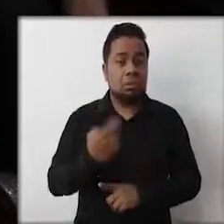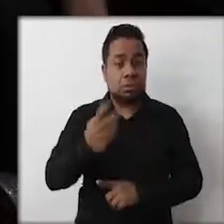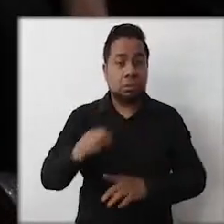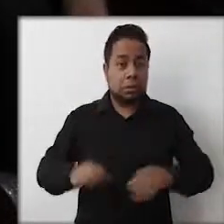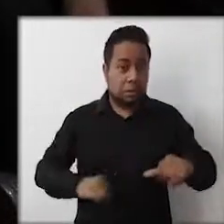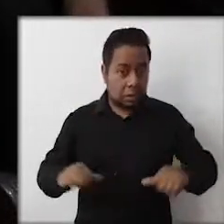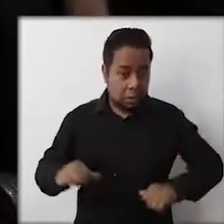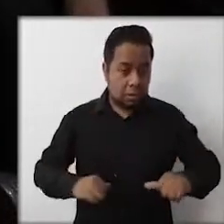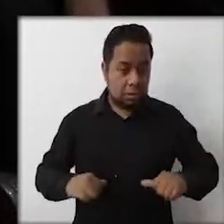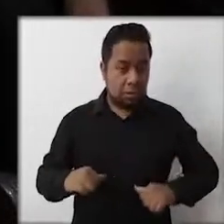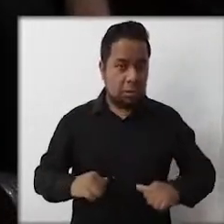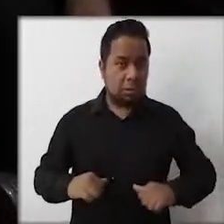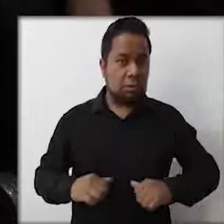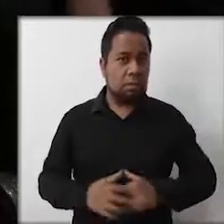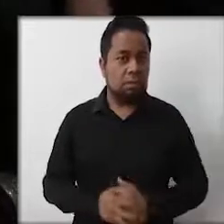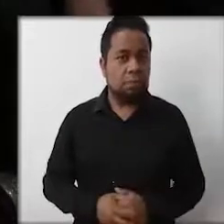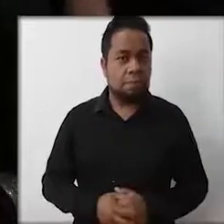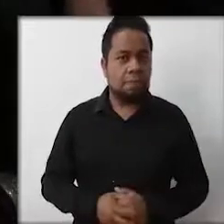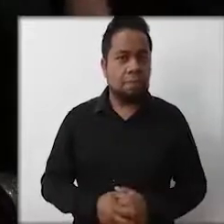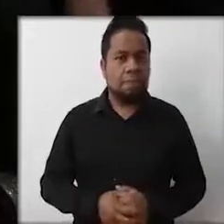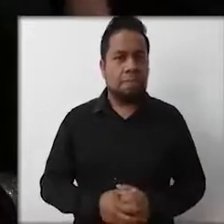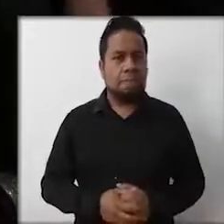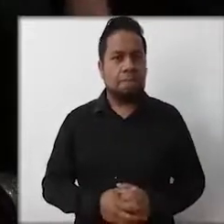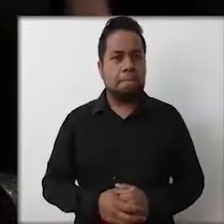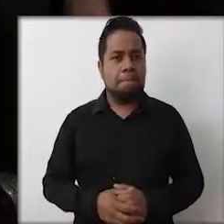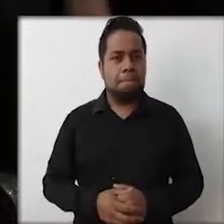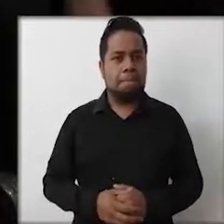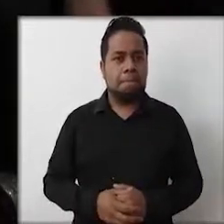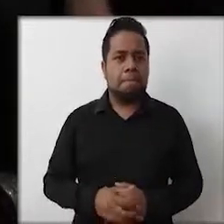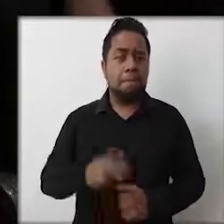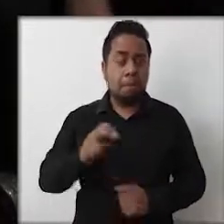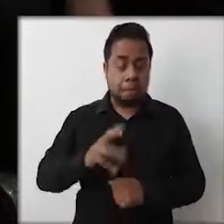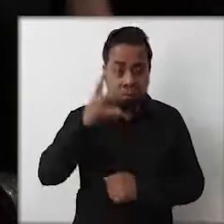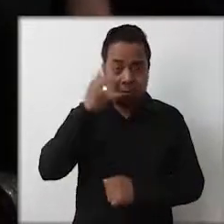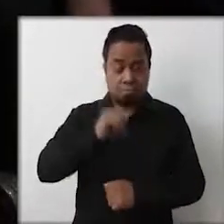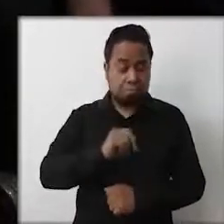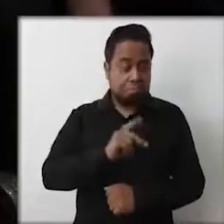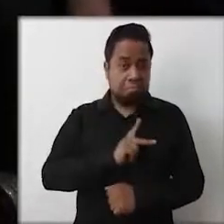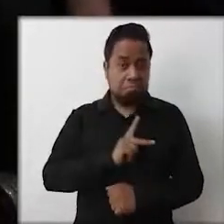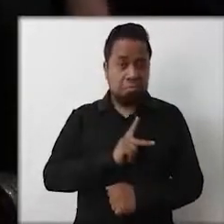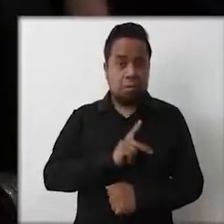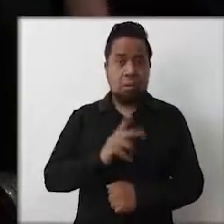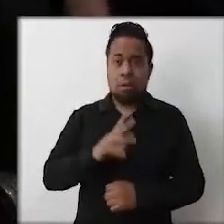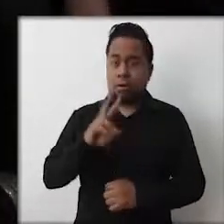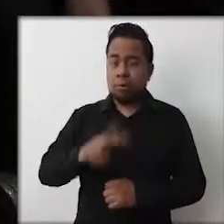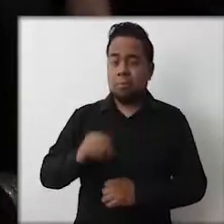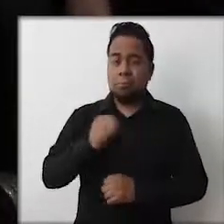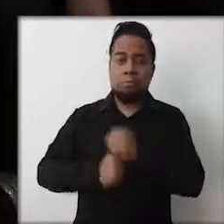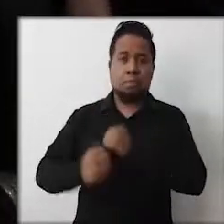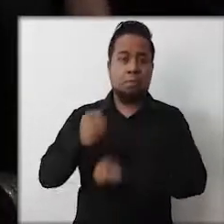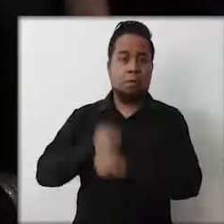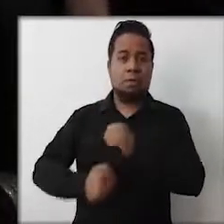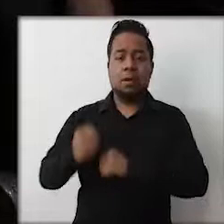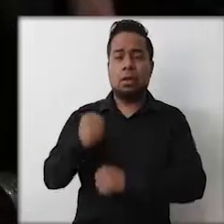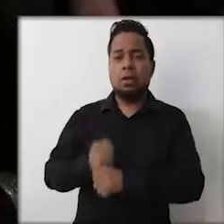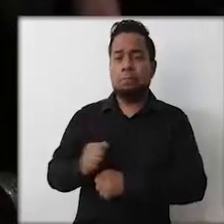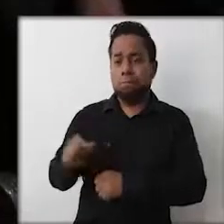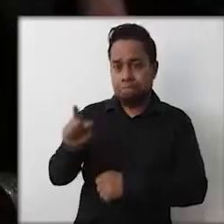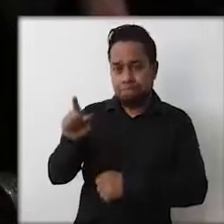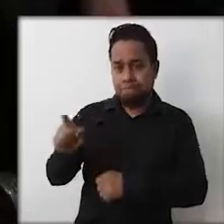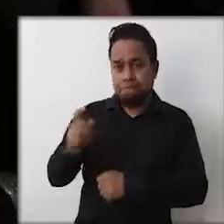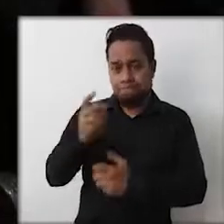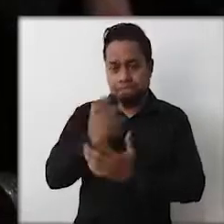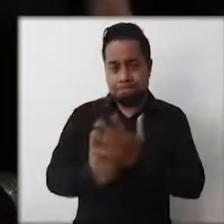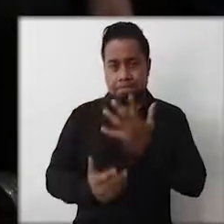pues basado en el reglamento, tiene a bien poner a la consideración de este órgano colegiado el